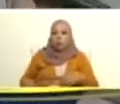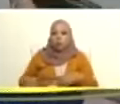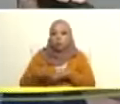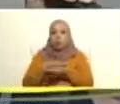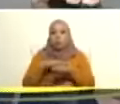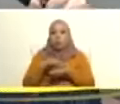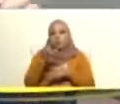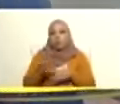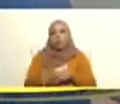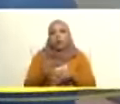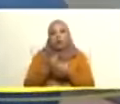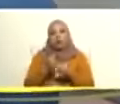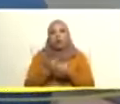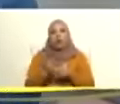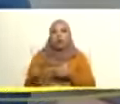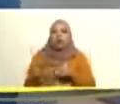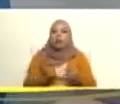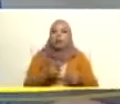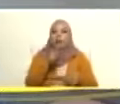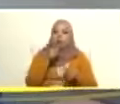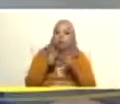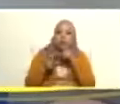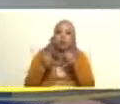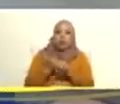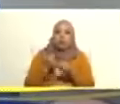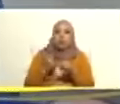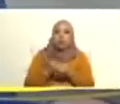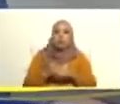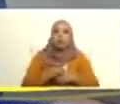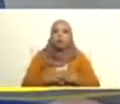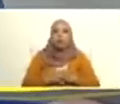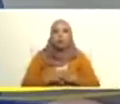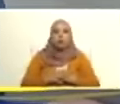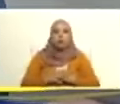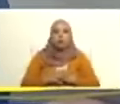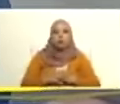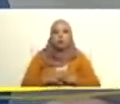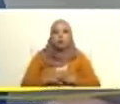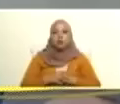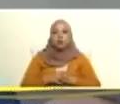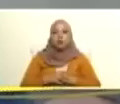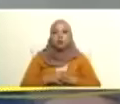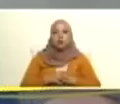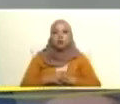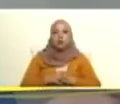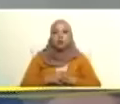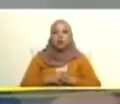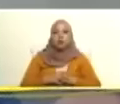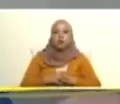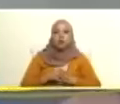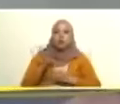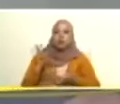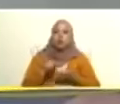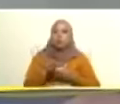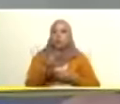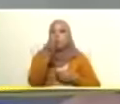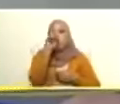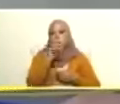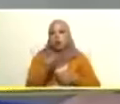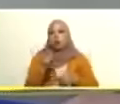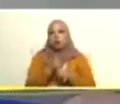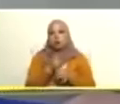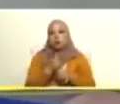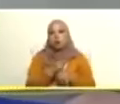gente, a mis cámaras base y a usted, a todos los que aquí están. Para nosotros, bueno, tenemos 2 años, presidente,